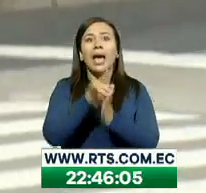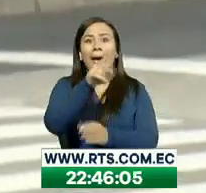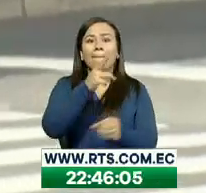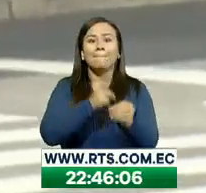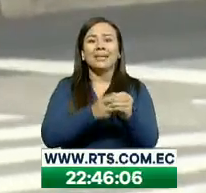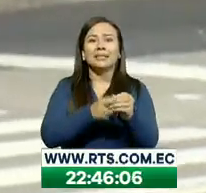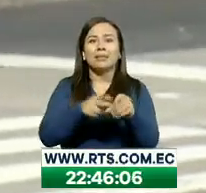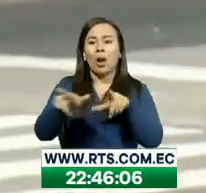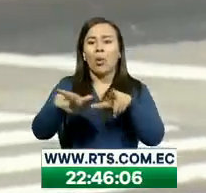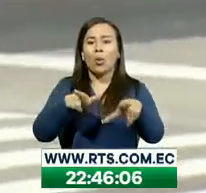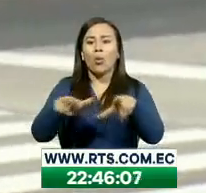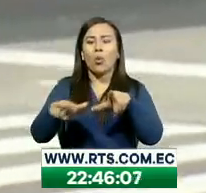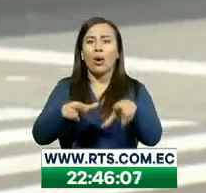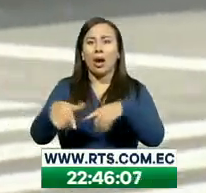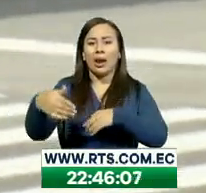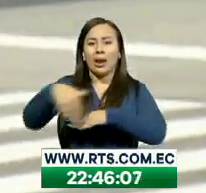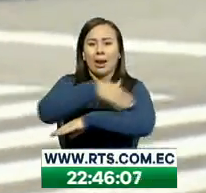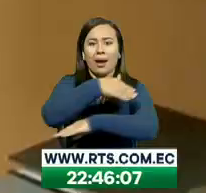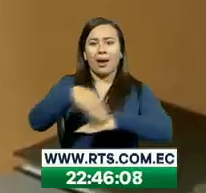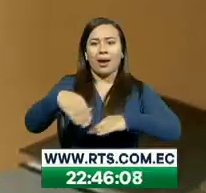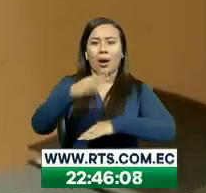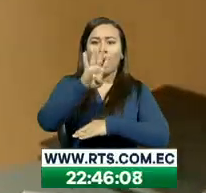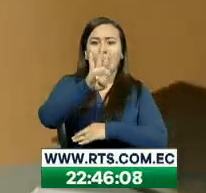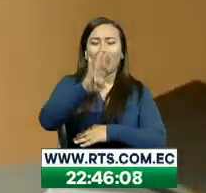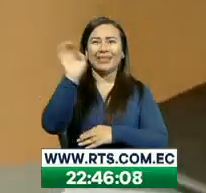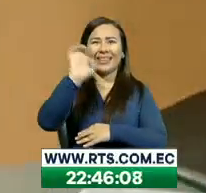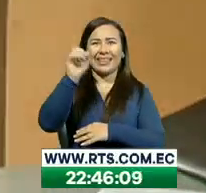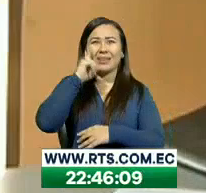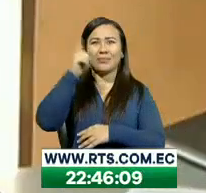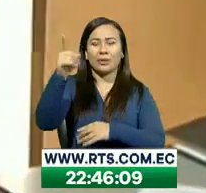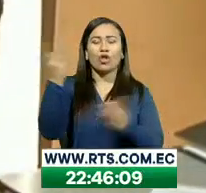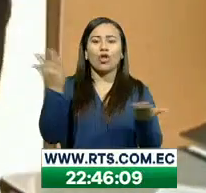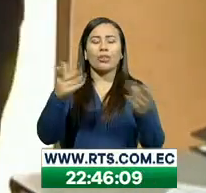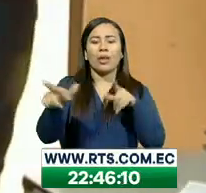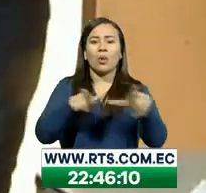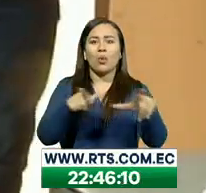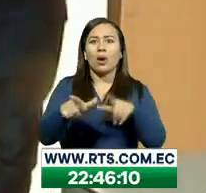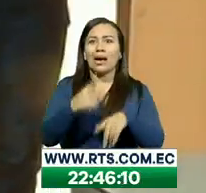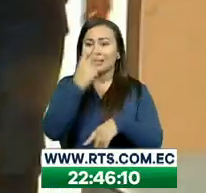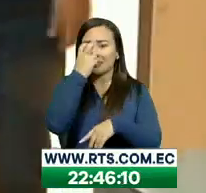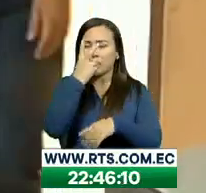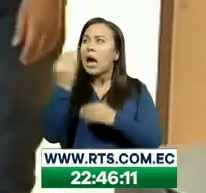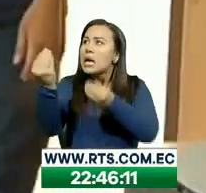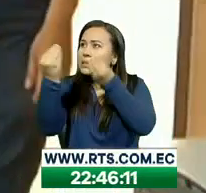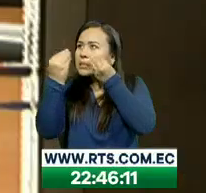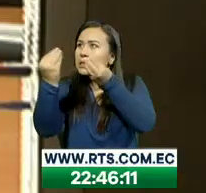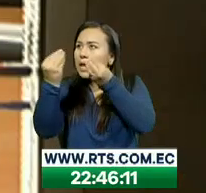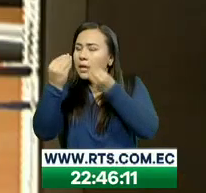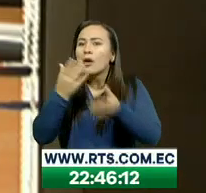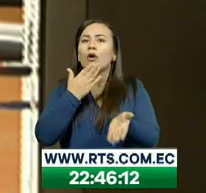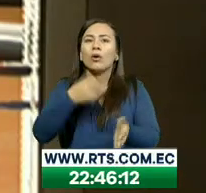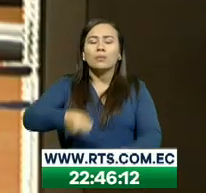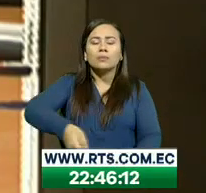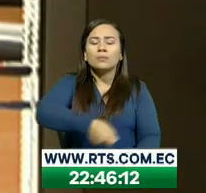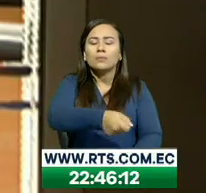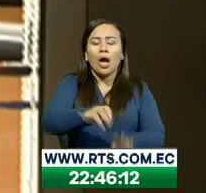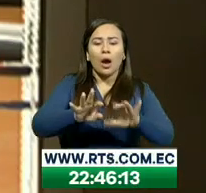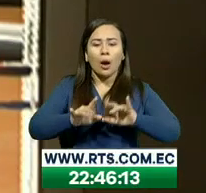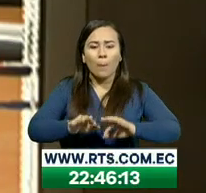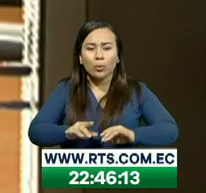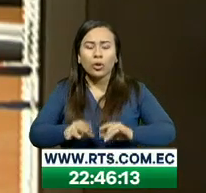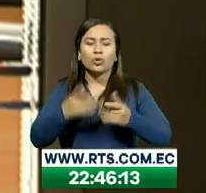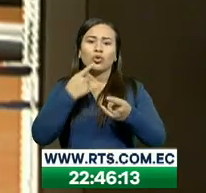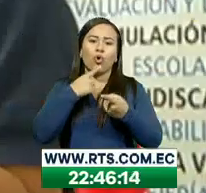al Centro Especializado 4 de Enero para personas con discapacidad visual para recibir orientación en movilidad, computación y